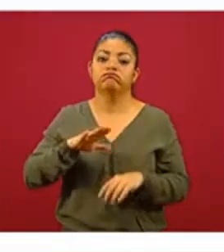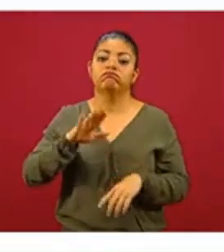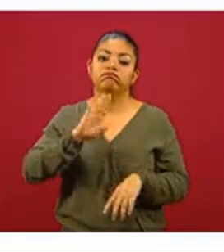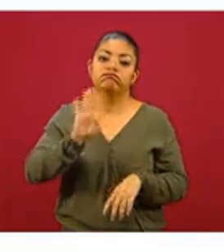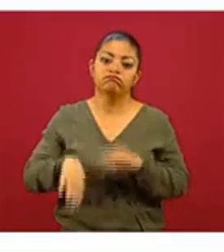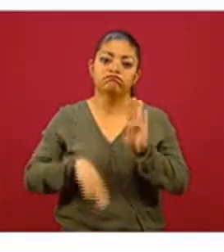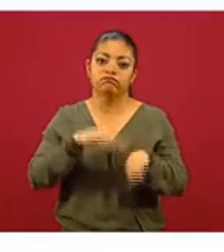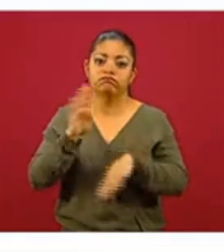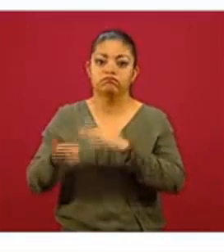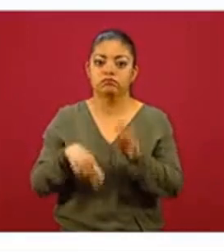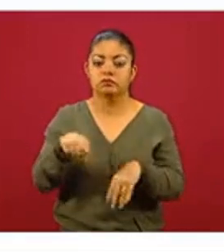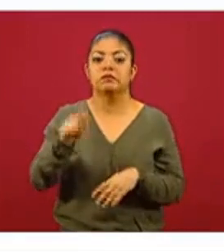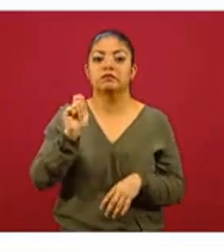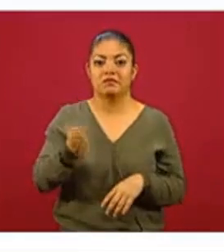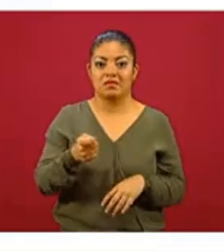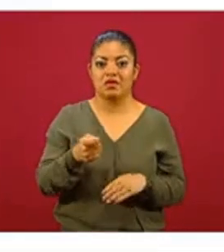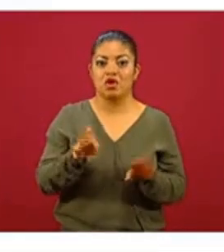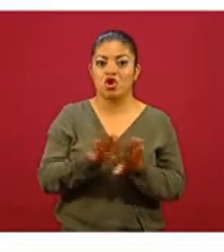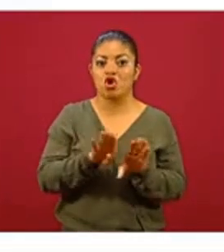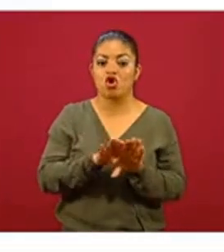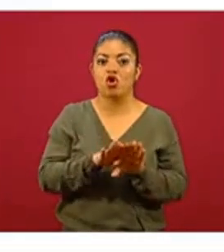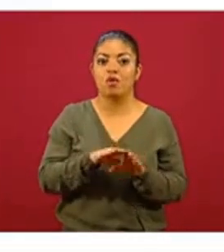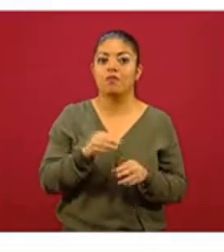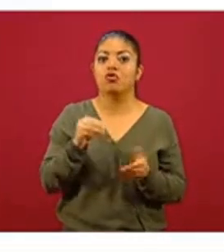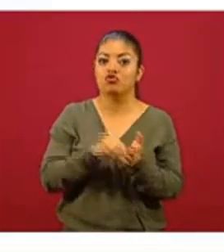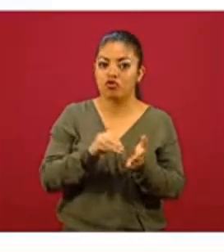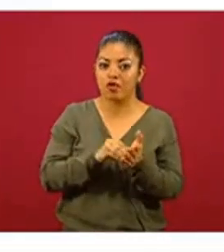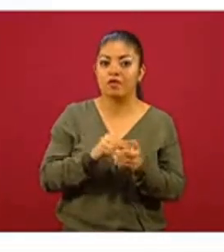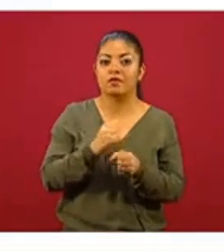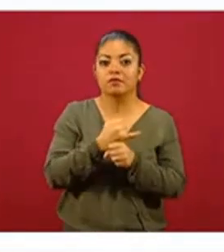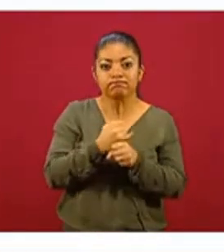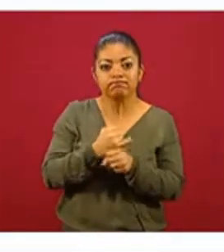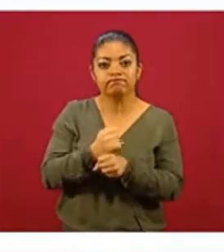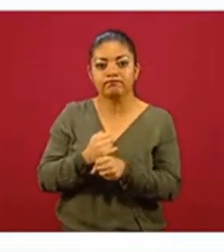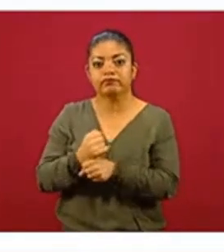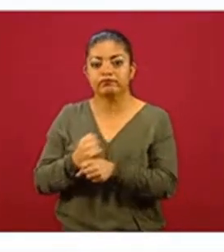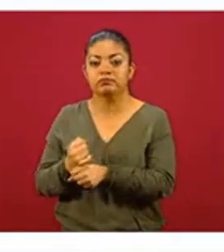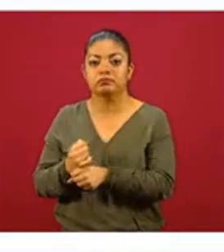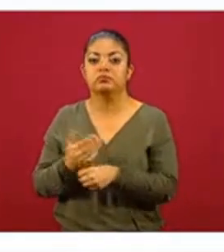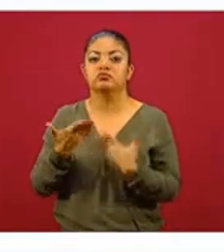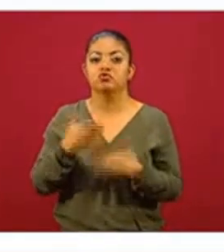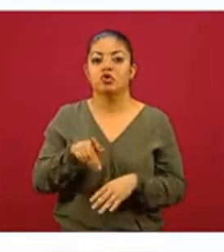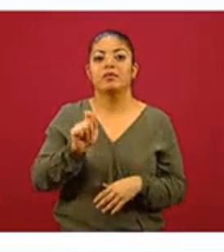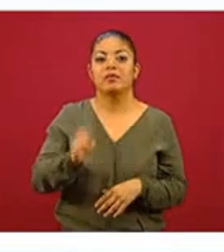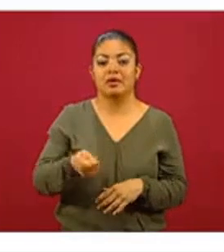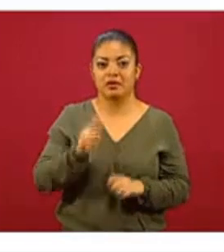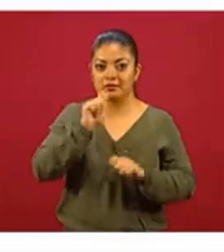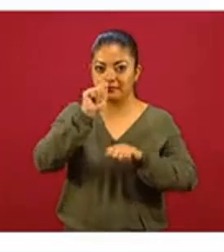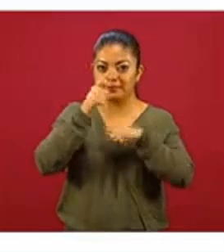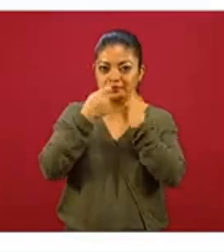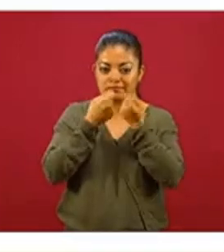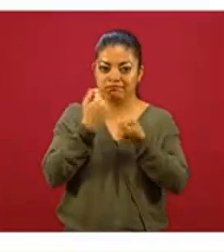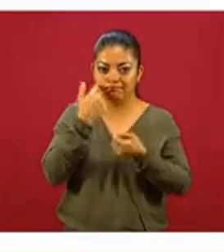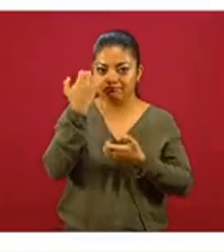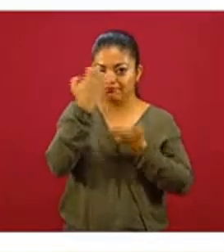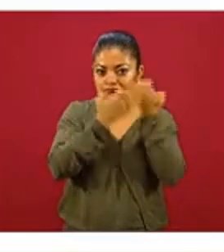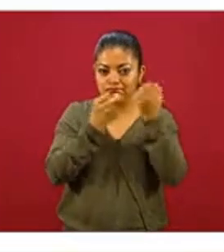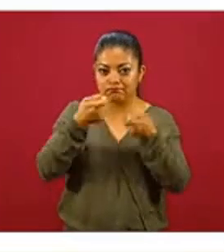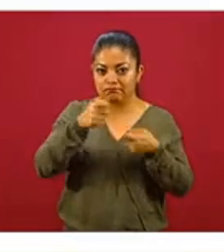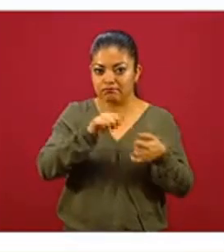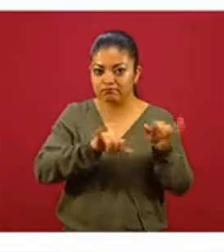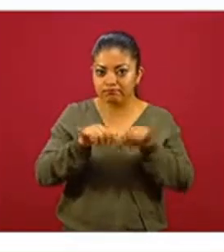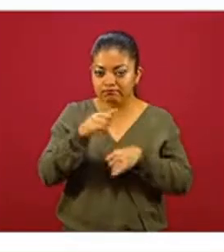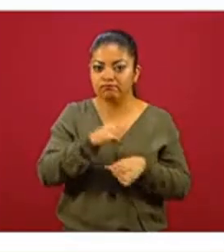la vida y están en el proceso de estudio en cuanto al procesamiento de sus muestras de laboratorio para ser